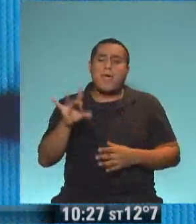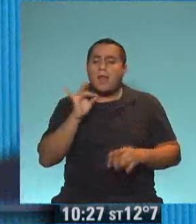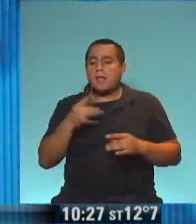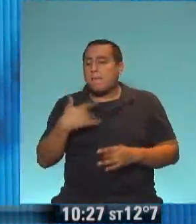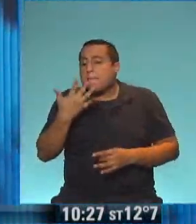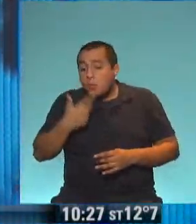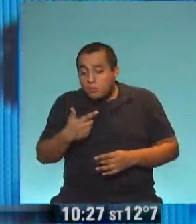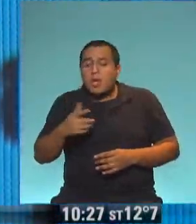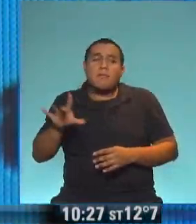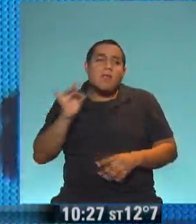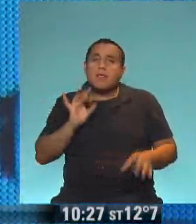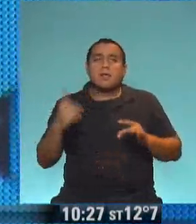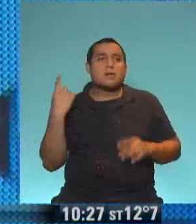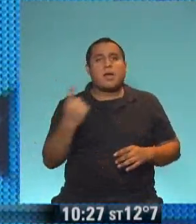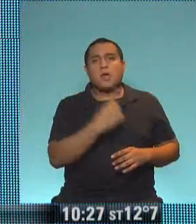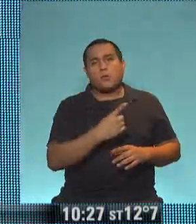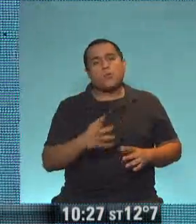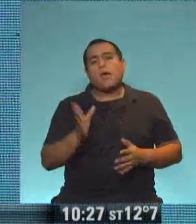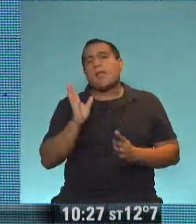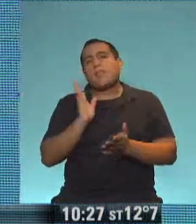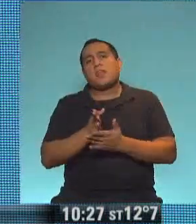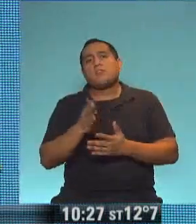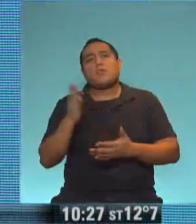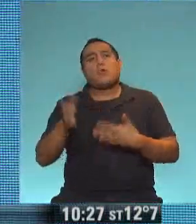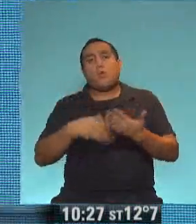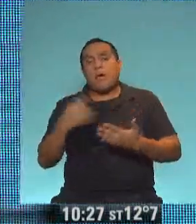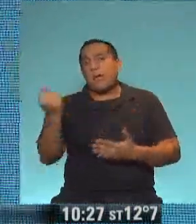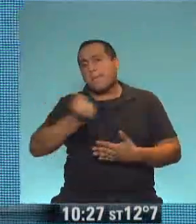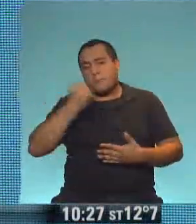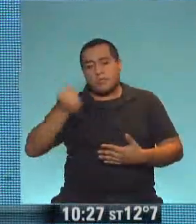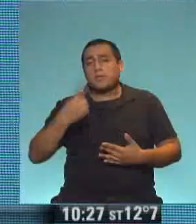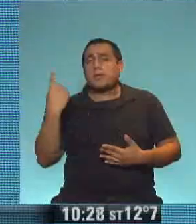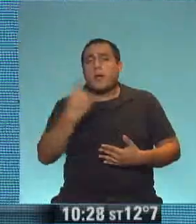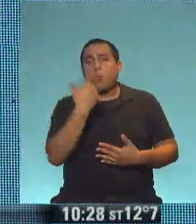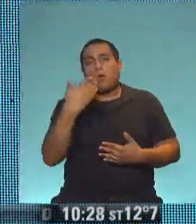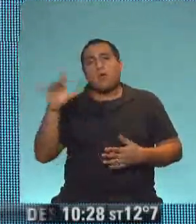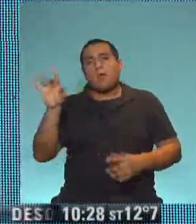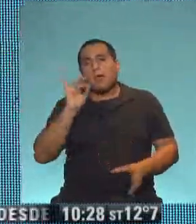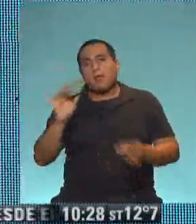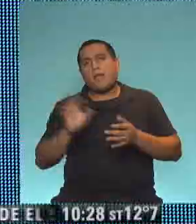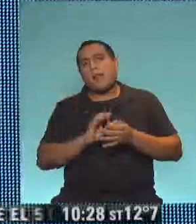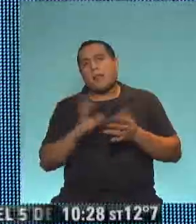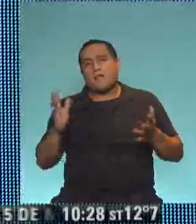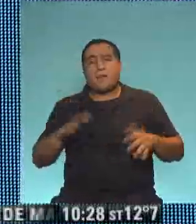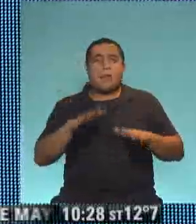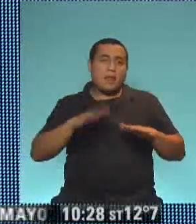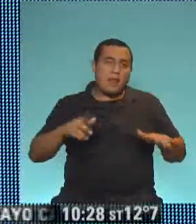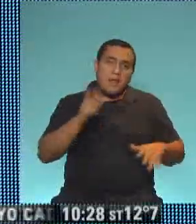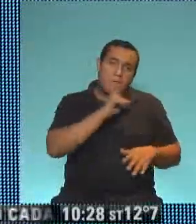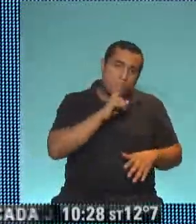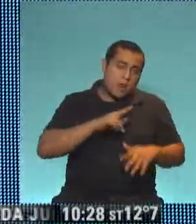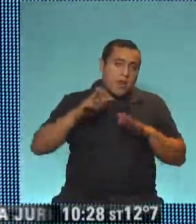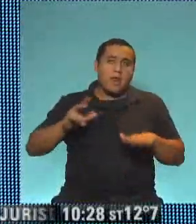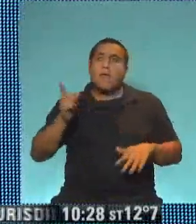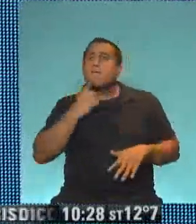lo importante es... el derecho a jugar y que podemos elegir y que somos libres de elegir, nenas, nenes, lo